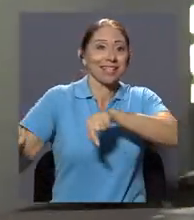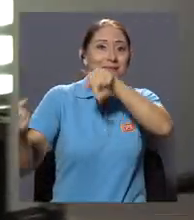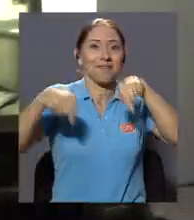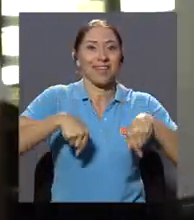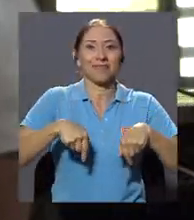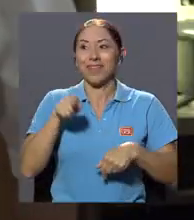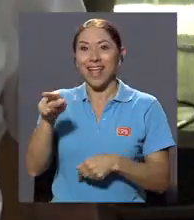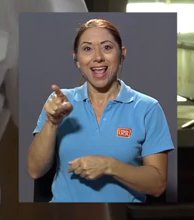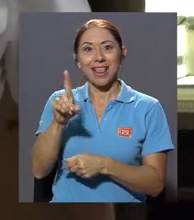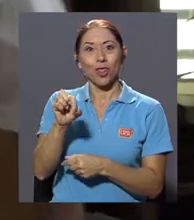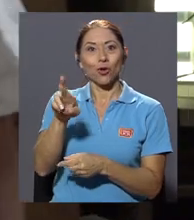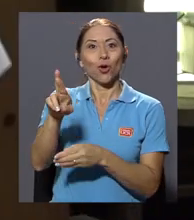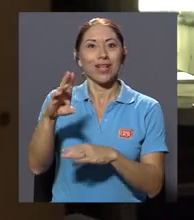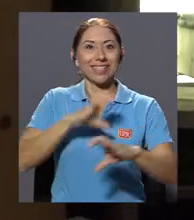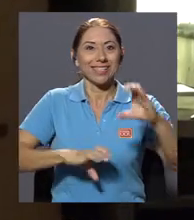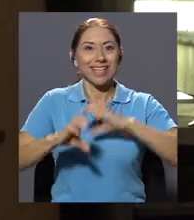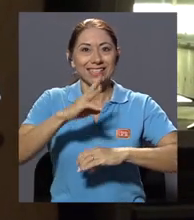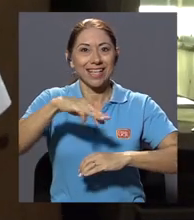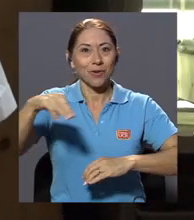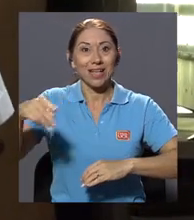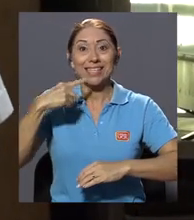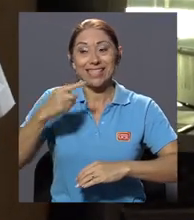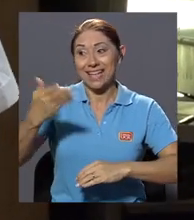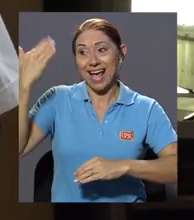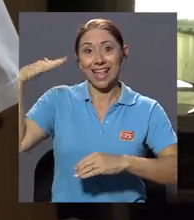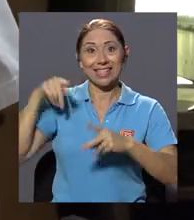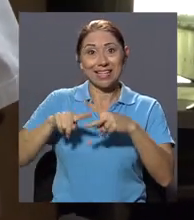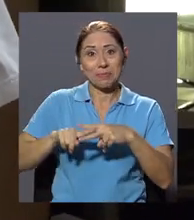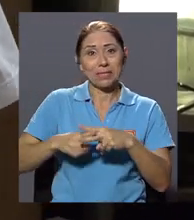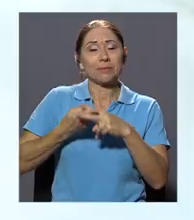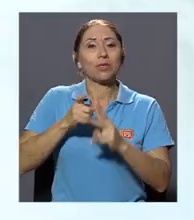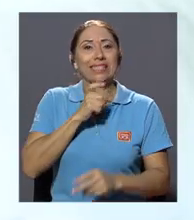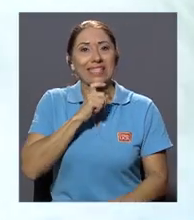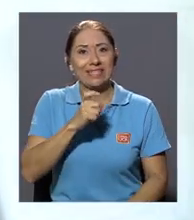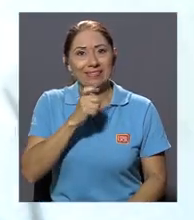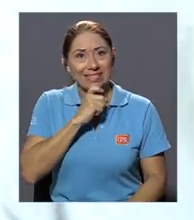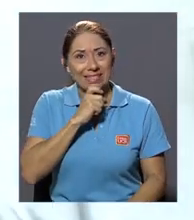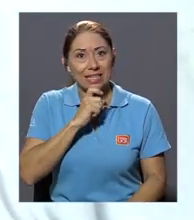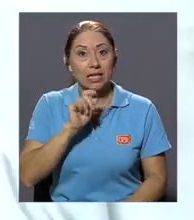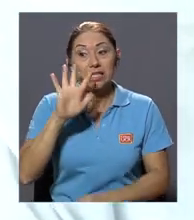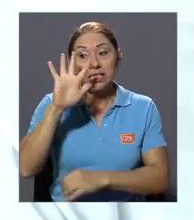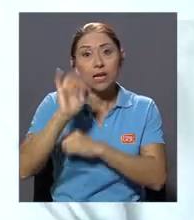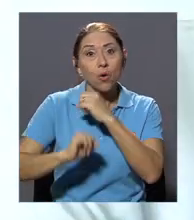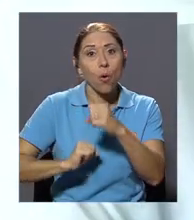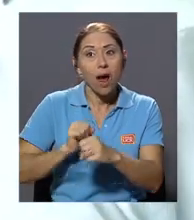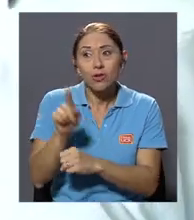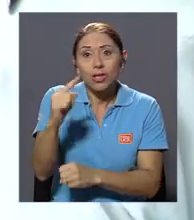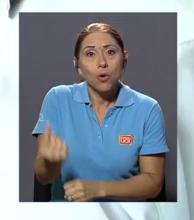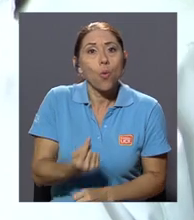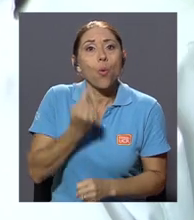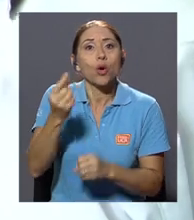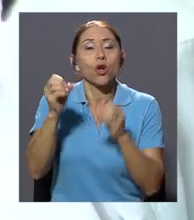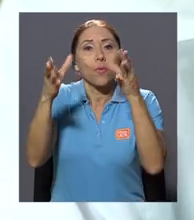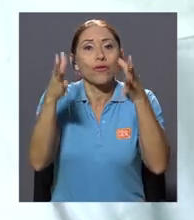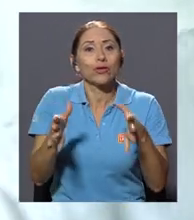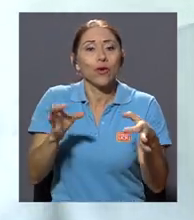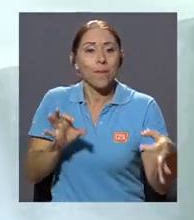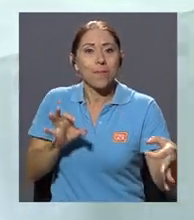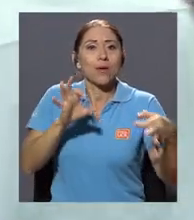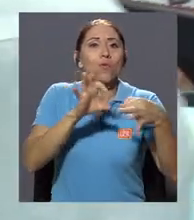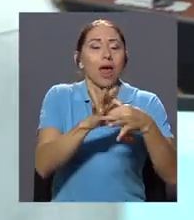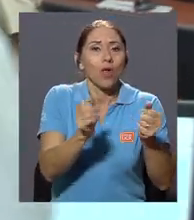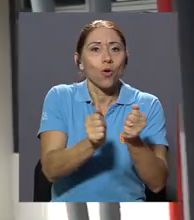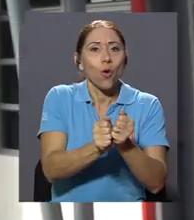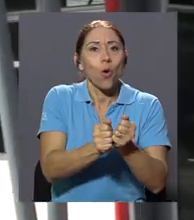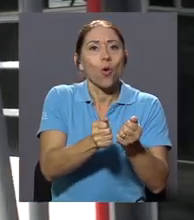Silos, doctor en ciencias náuticas, dice que al principio era difícil, porque durante 5 años fue el único profesor vinculado a la Marina con el que se contaba